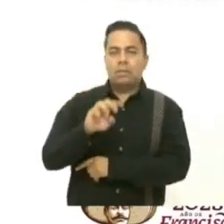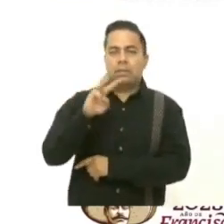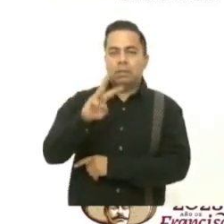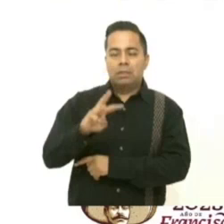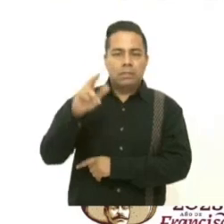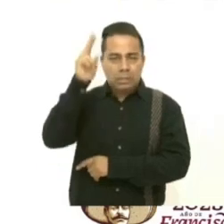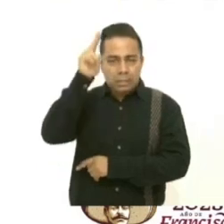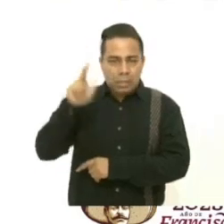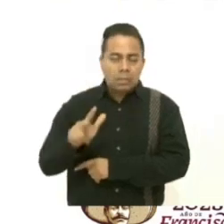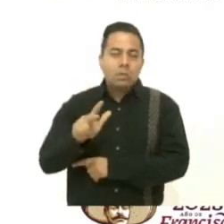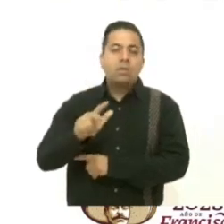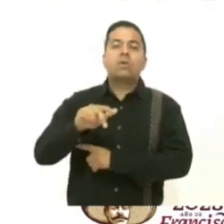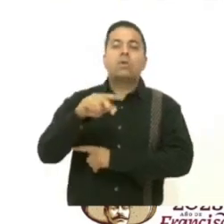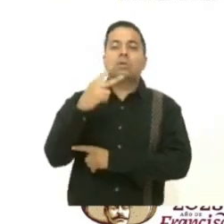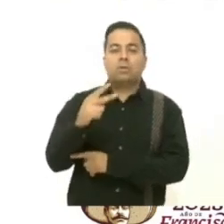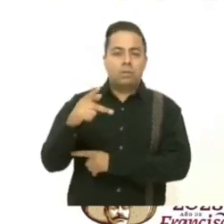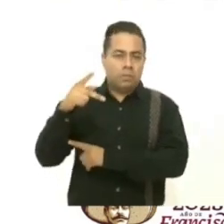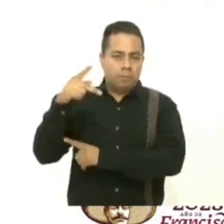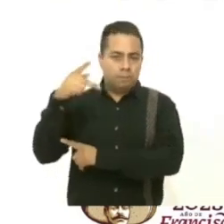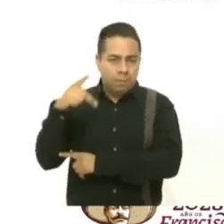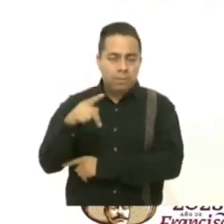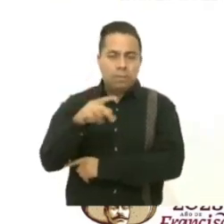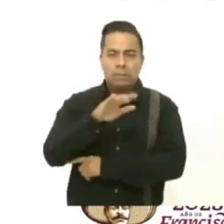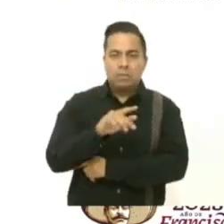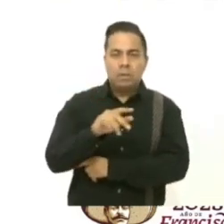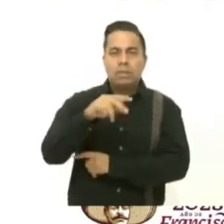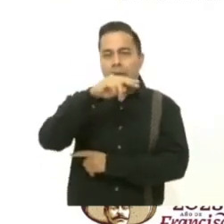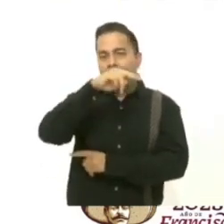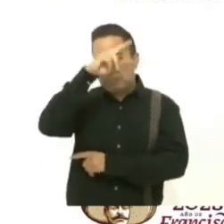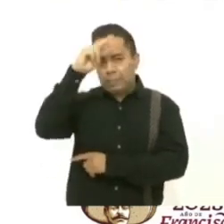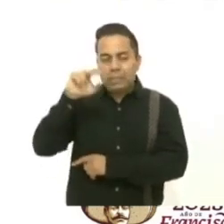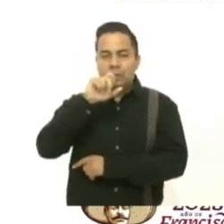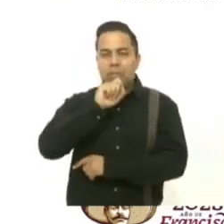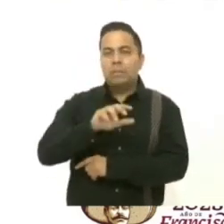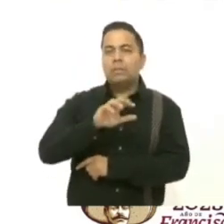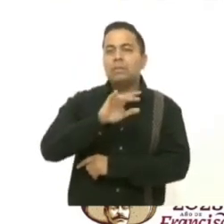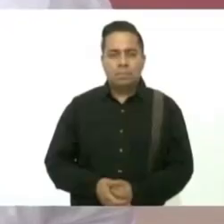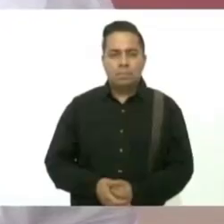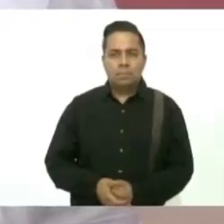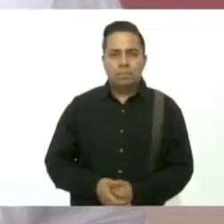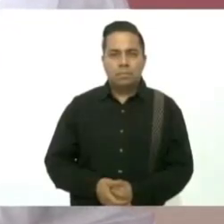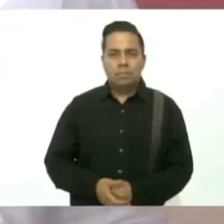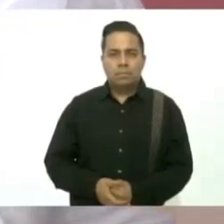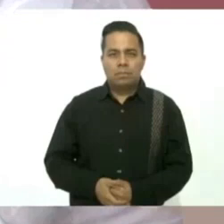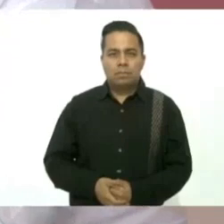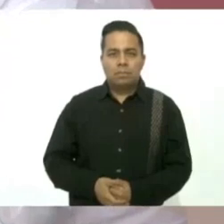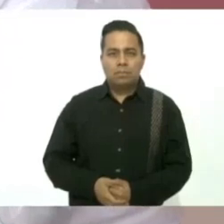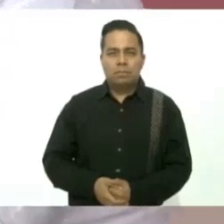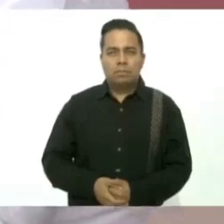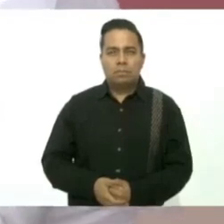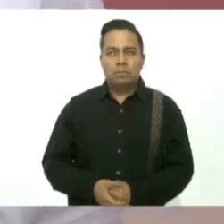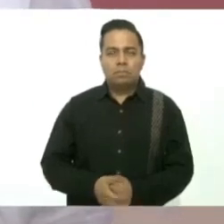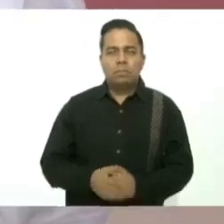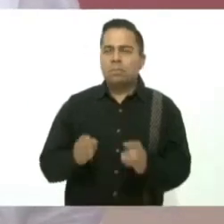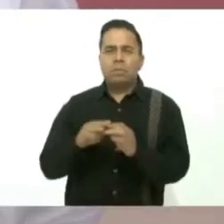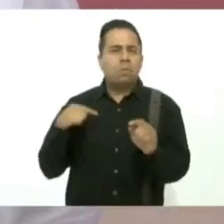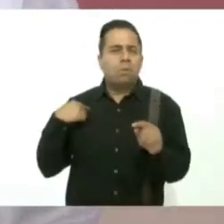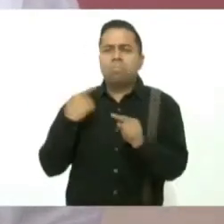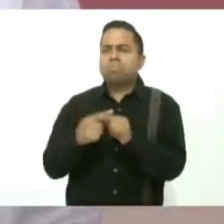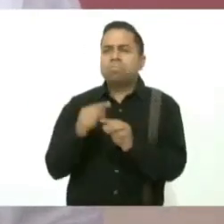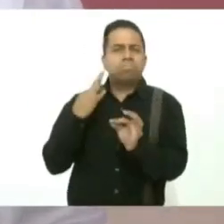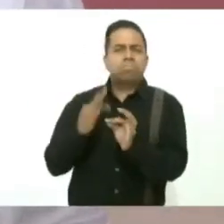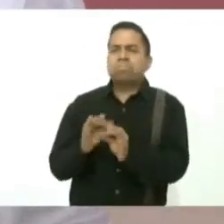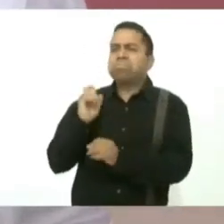en Hidalgo, 2 en Puebla, 50 en Nayarit y 53 en Durango. Como conclusiones que tenemos,